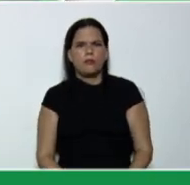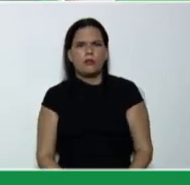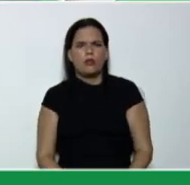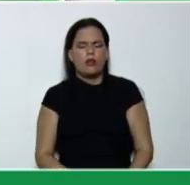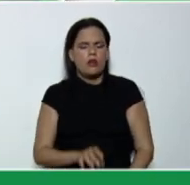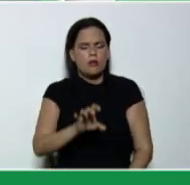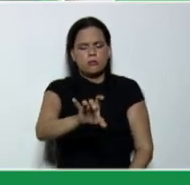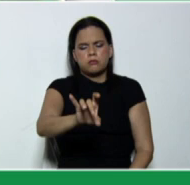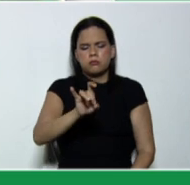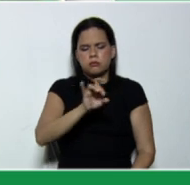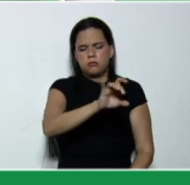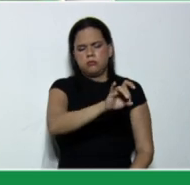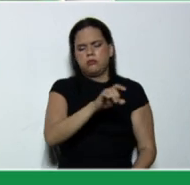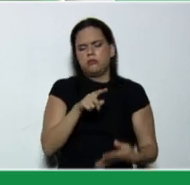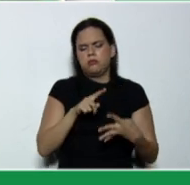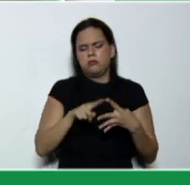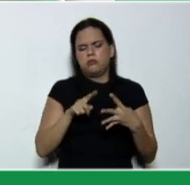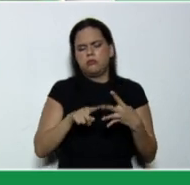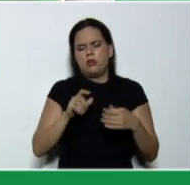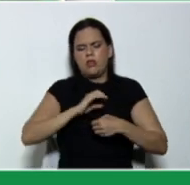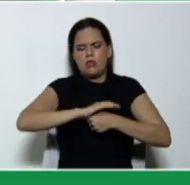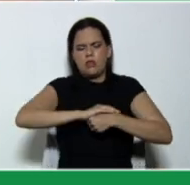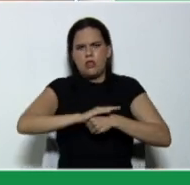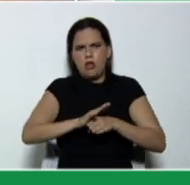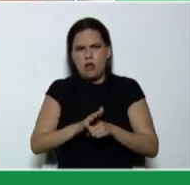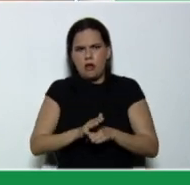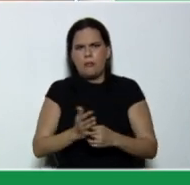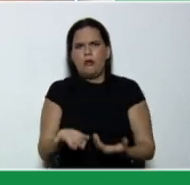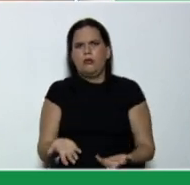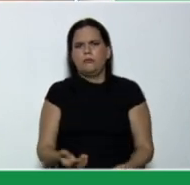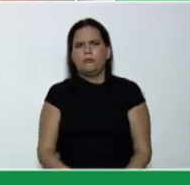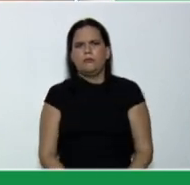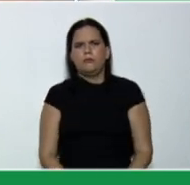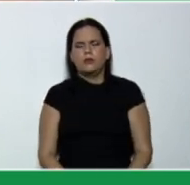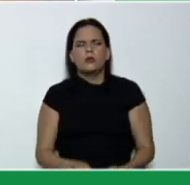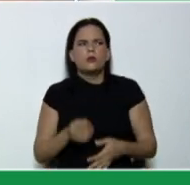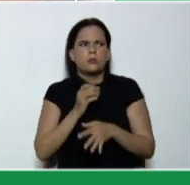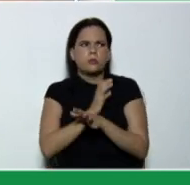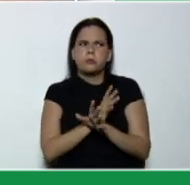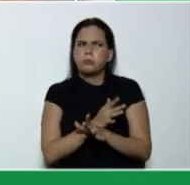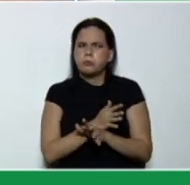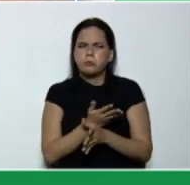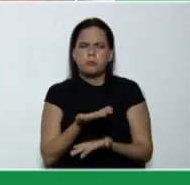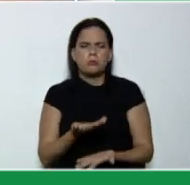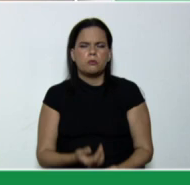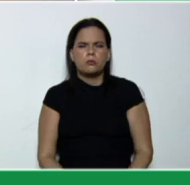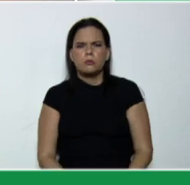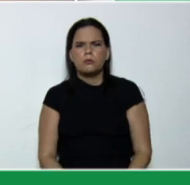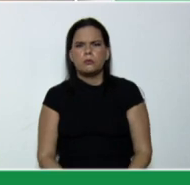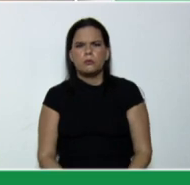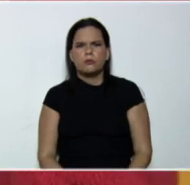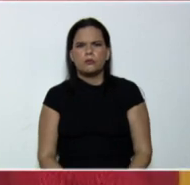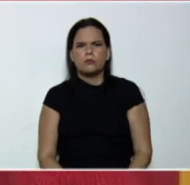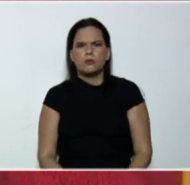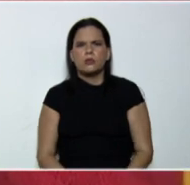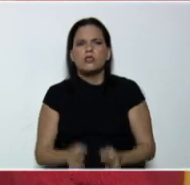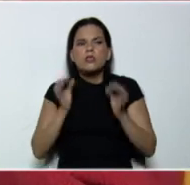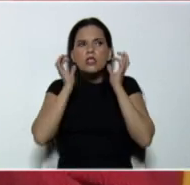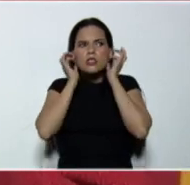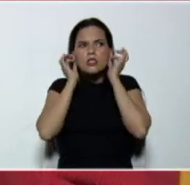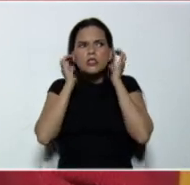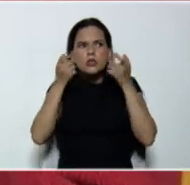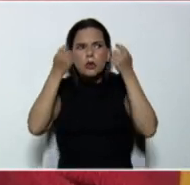seleccionar objetos, tapas plásticas, pueden ser juguetes, prendas de vestir,